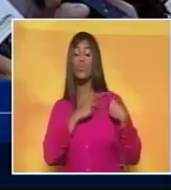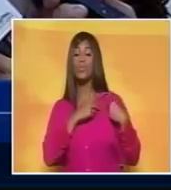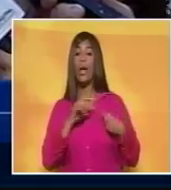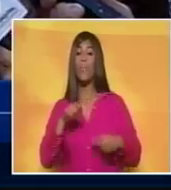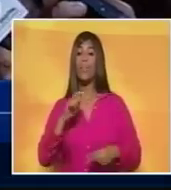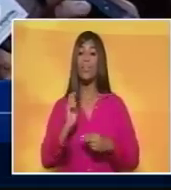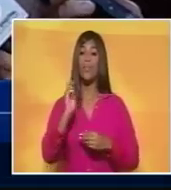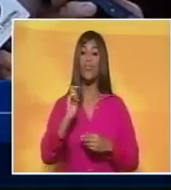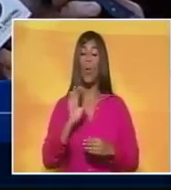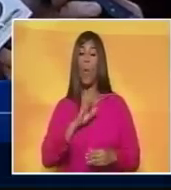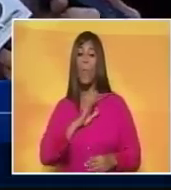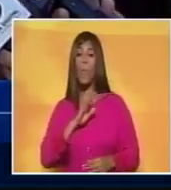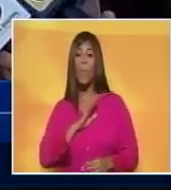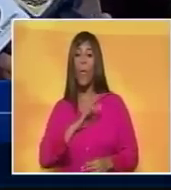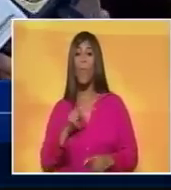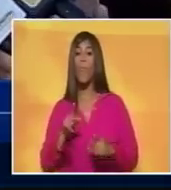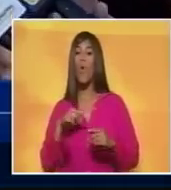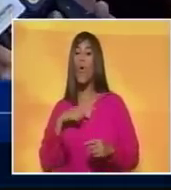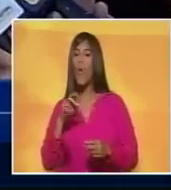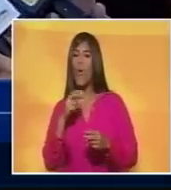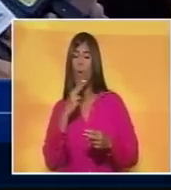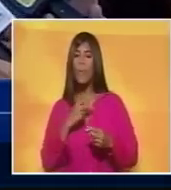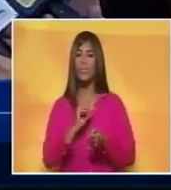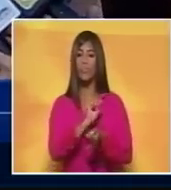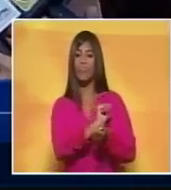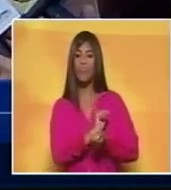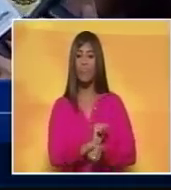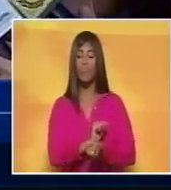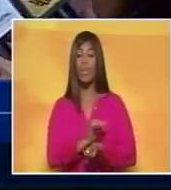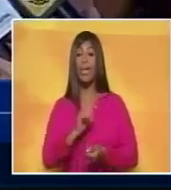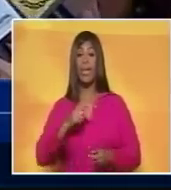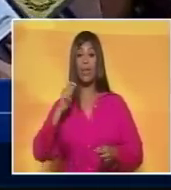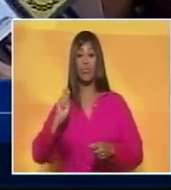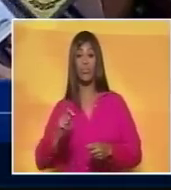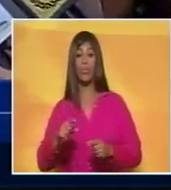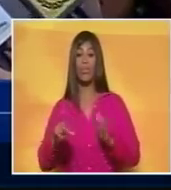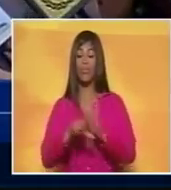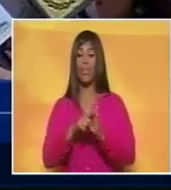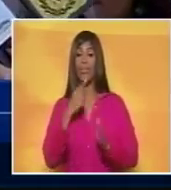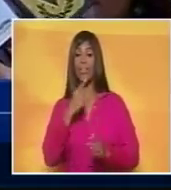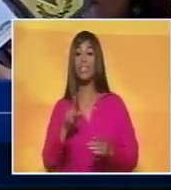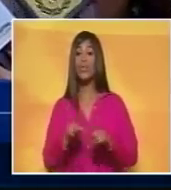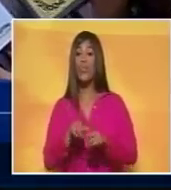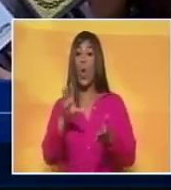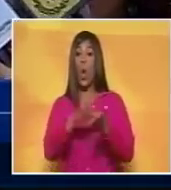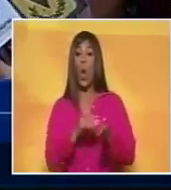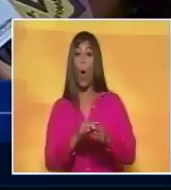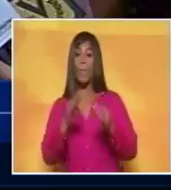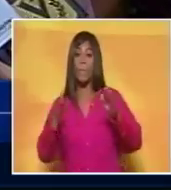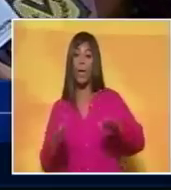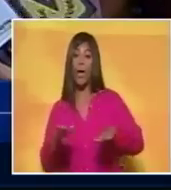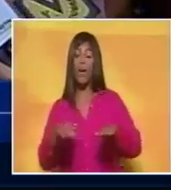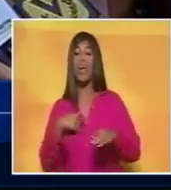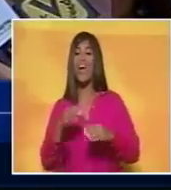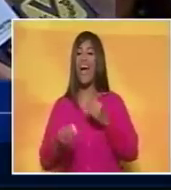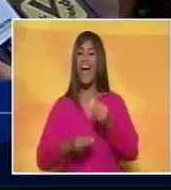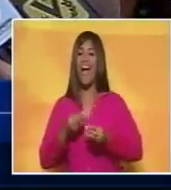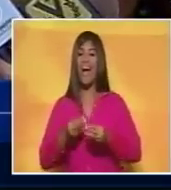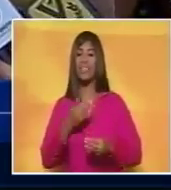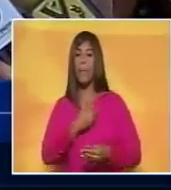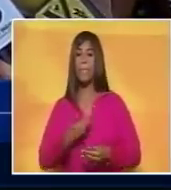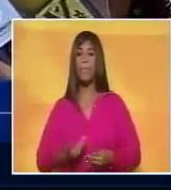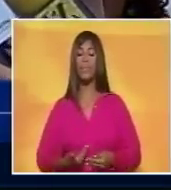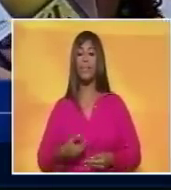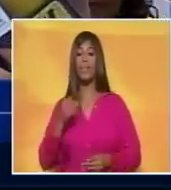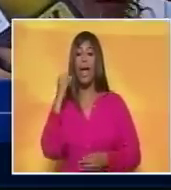los tribunales ordinarios en materia penal. La sentencia ordena remitir copia certificada de las actuaciones al presidente de